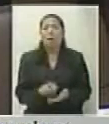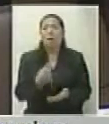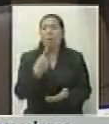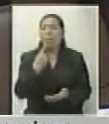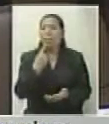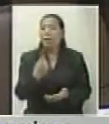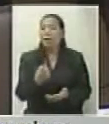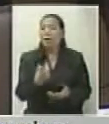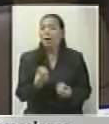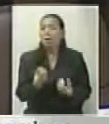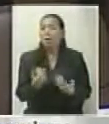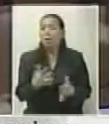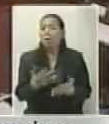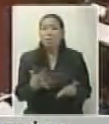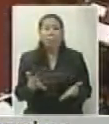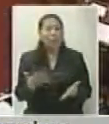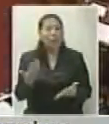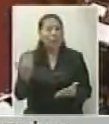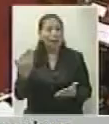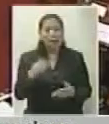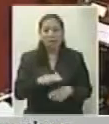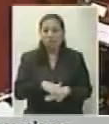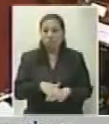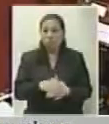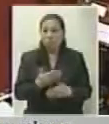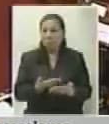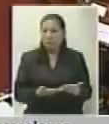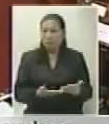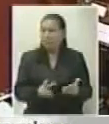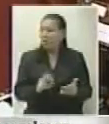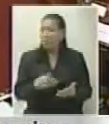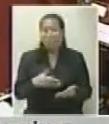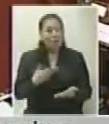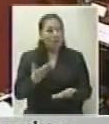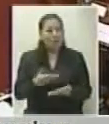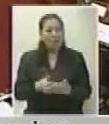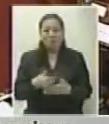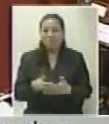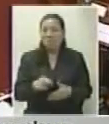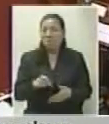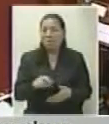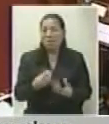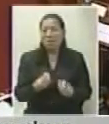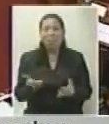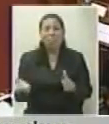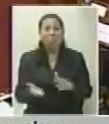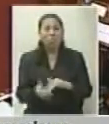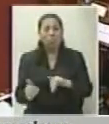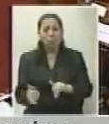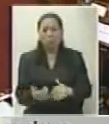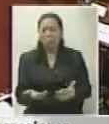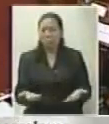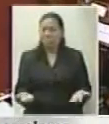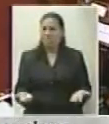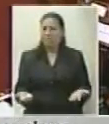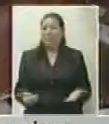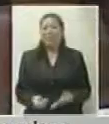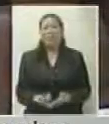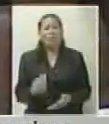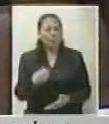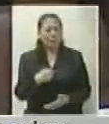corpus se dijo que como ya lo habían sancionado administrativamente, ya no lo podían procesar penalmente y archivaron la causa.